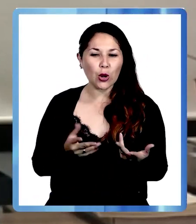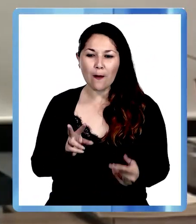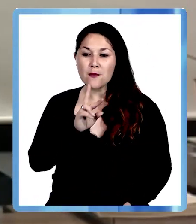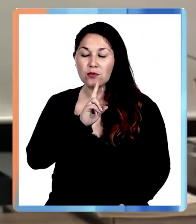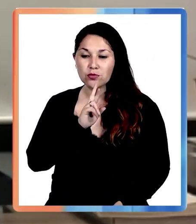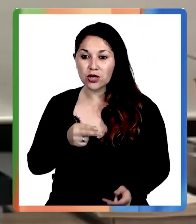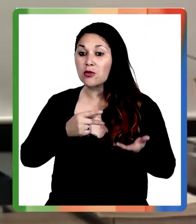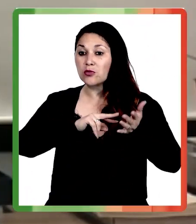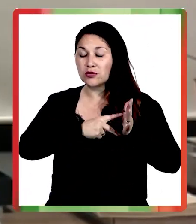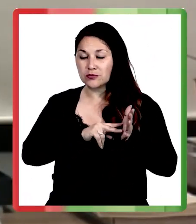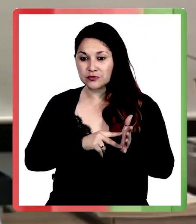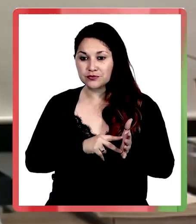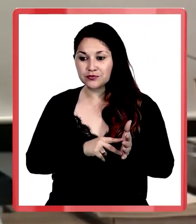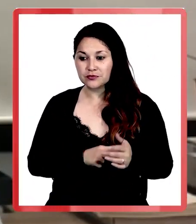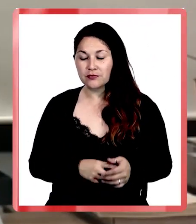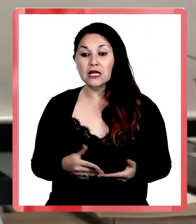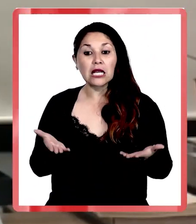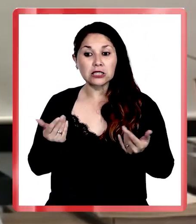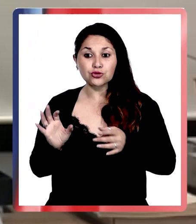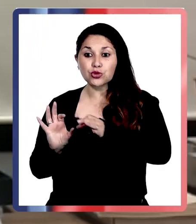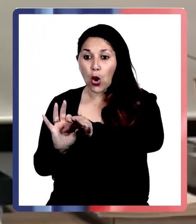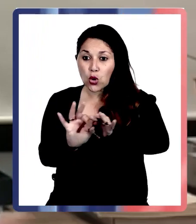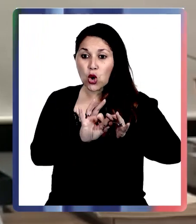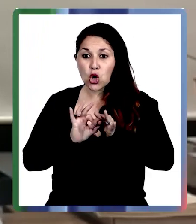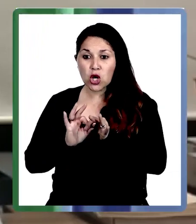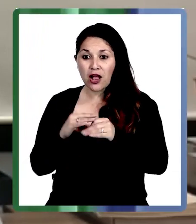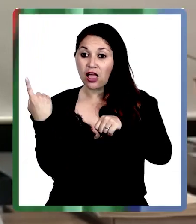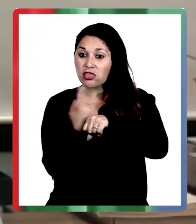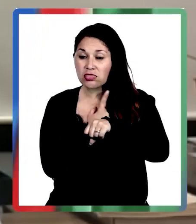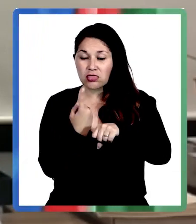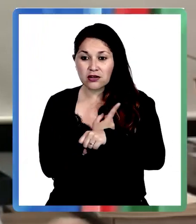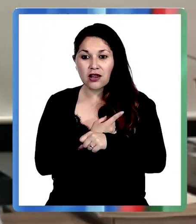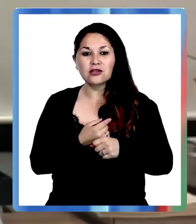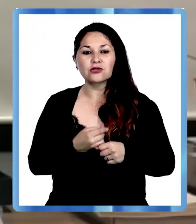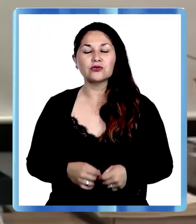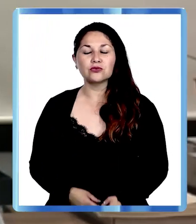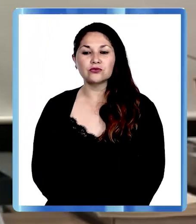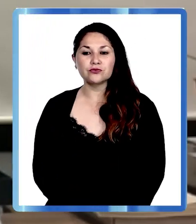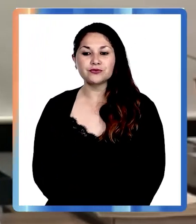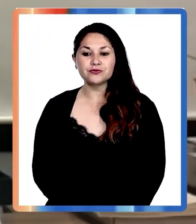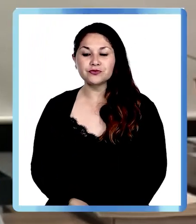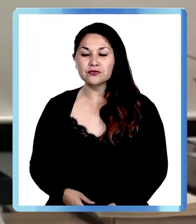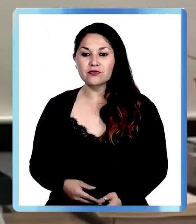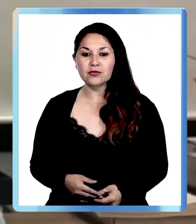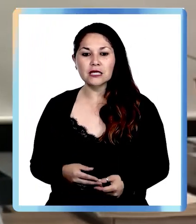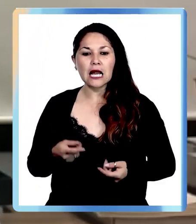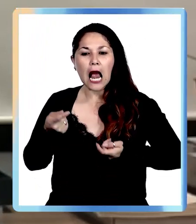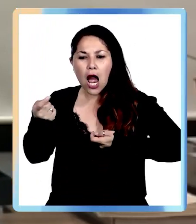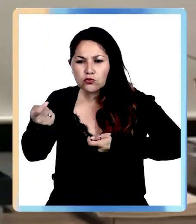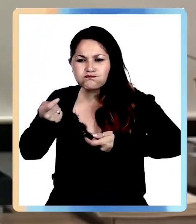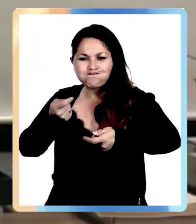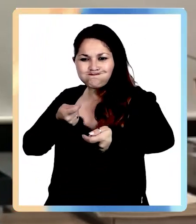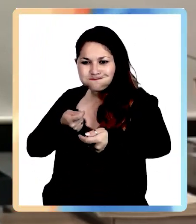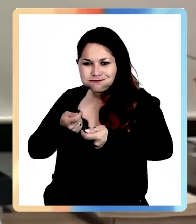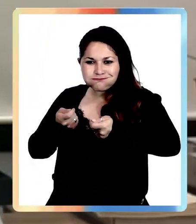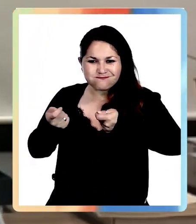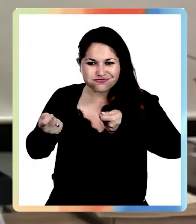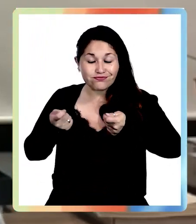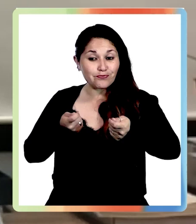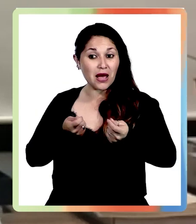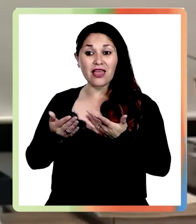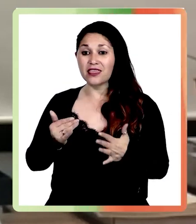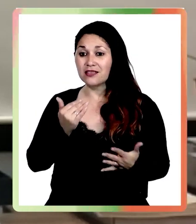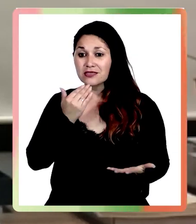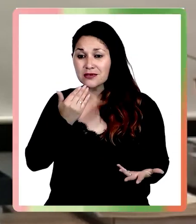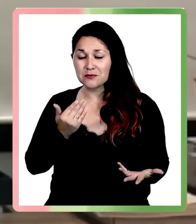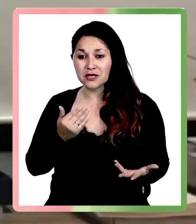de solucionar este problema. Aquí se requiere unidad, se requiere diálogo, se requiere conversar, hay que ceder, algunas tienen que ceder, otros